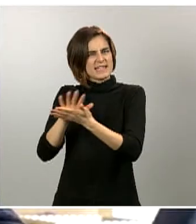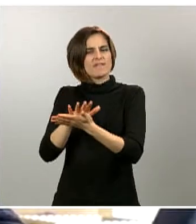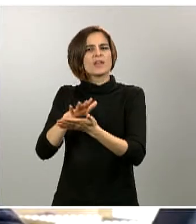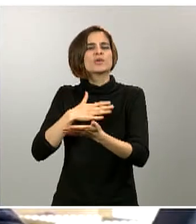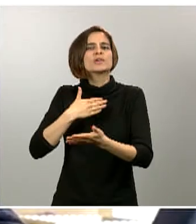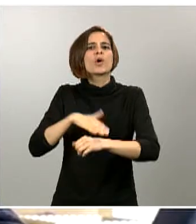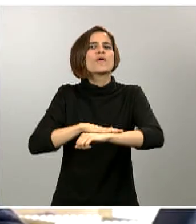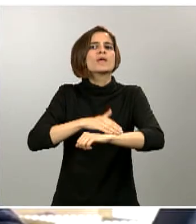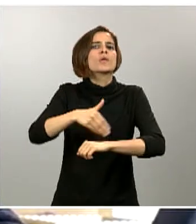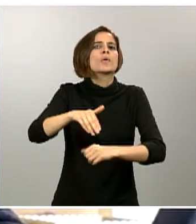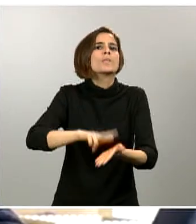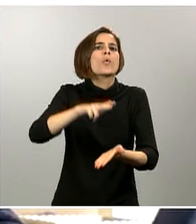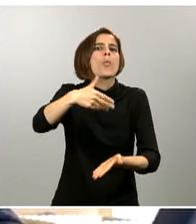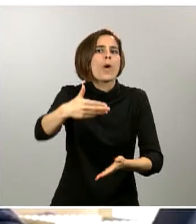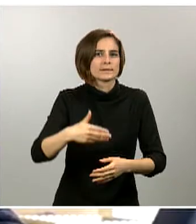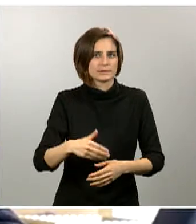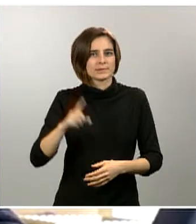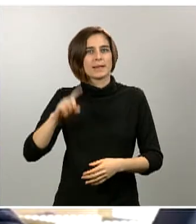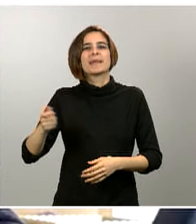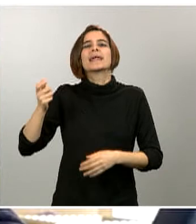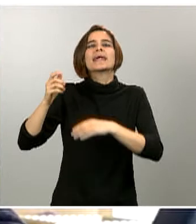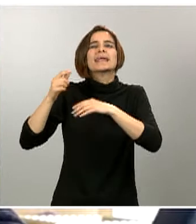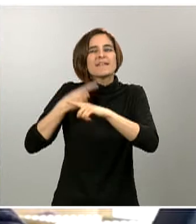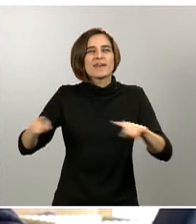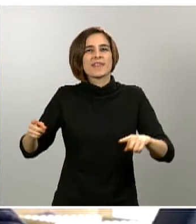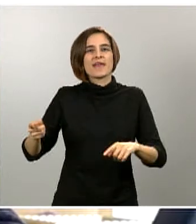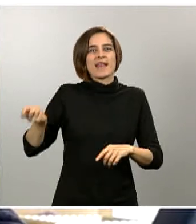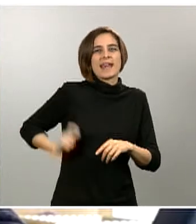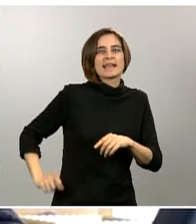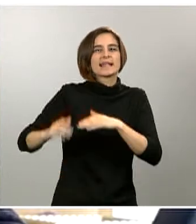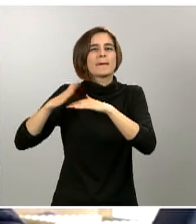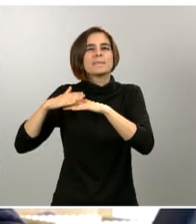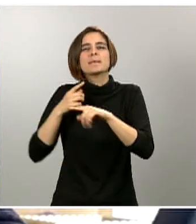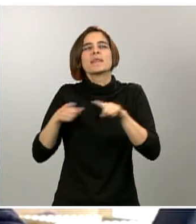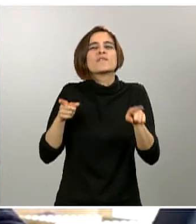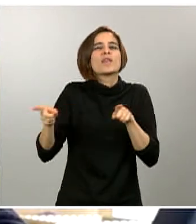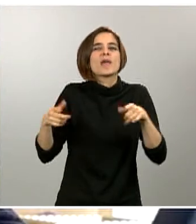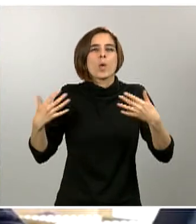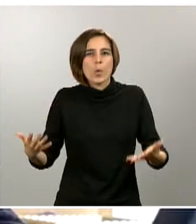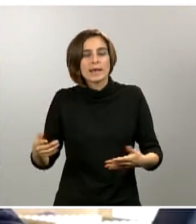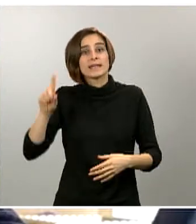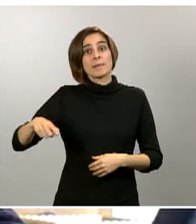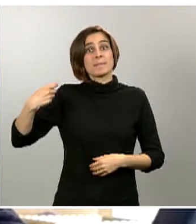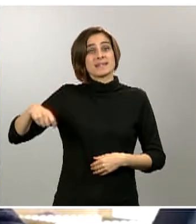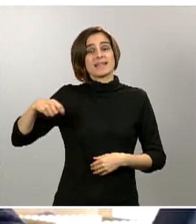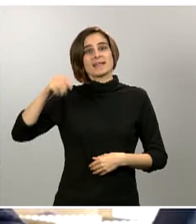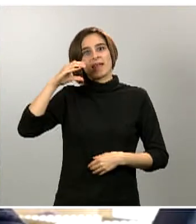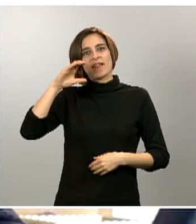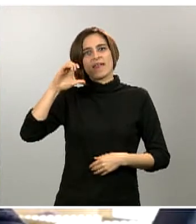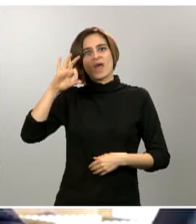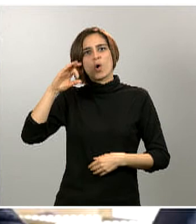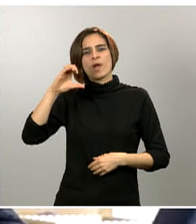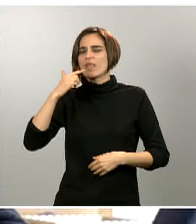si entiende las críticas de la COE sobre deslealtad al diálogo social por sentirse, digamos, presionados con esta